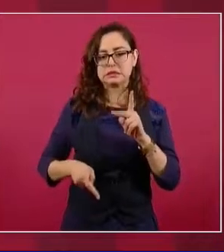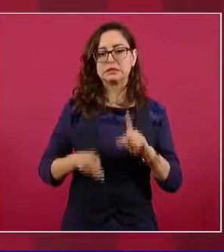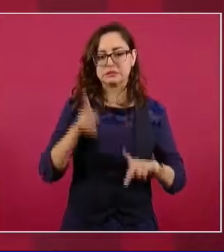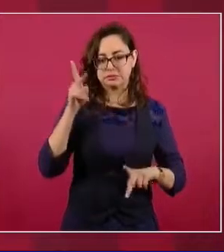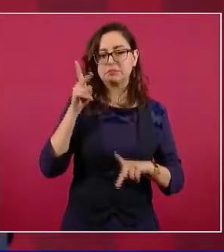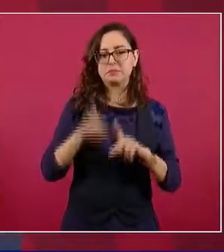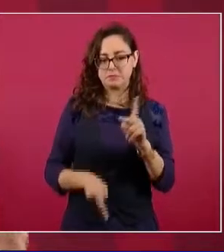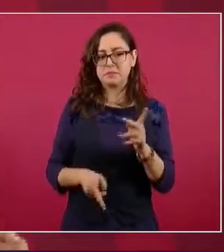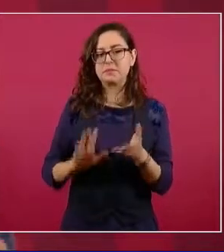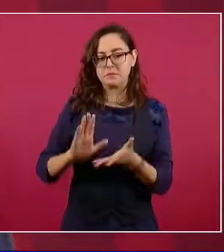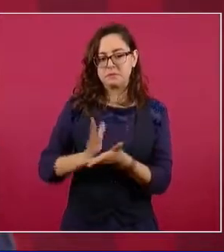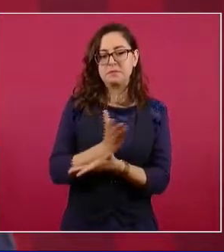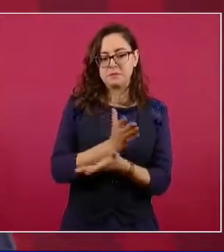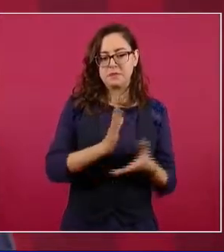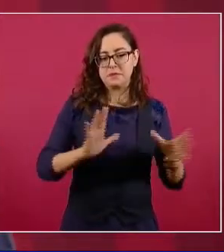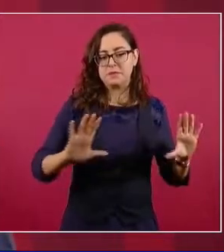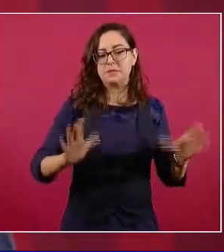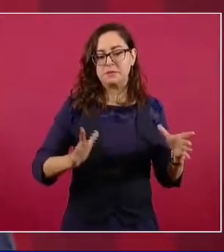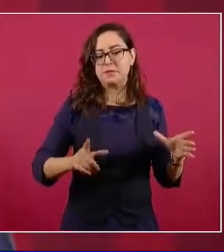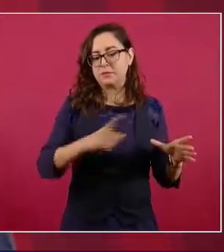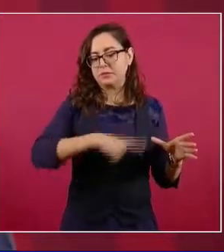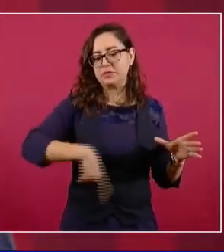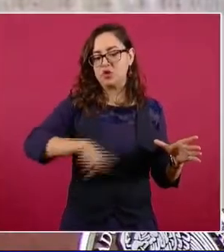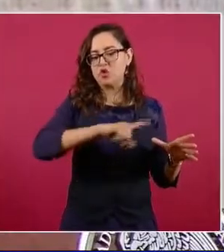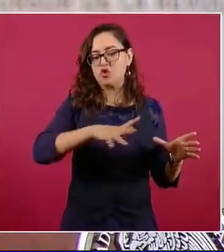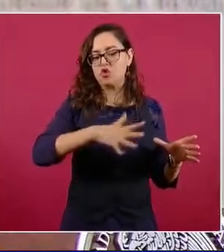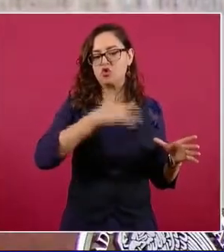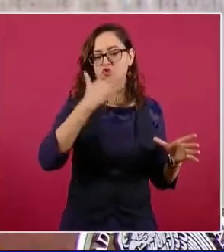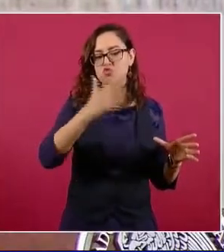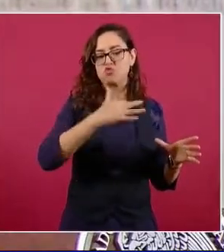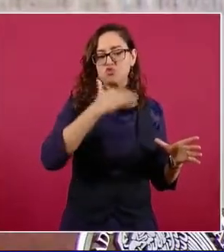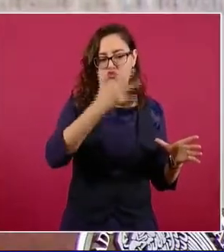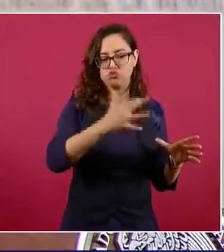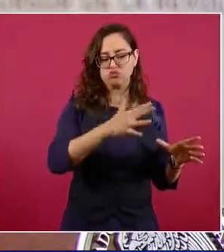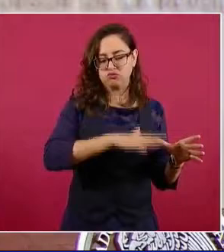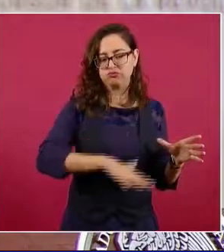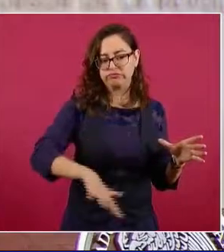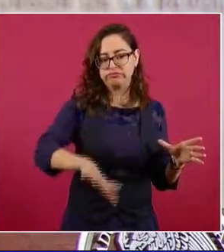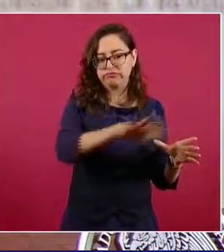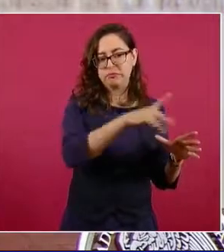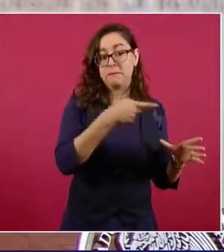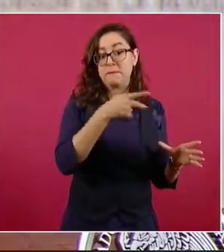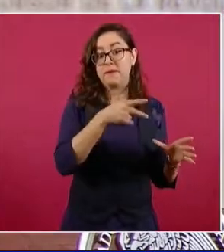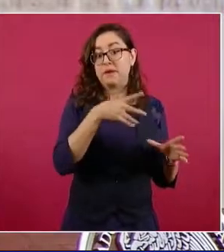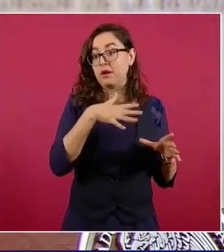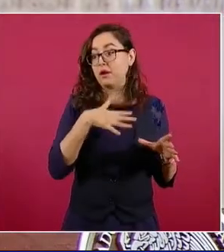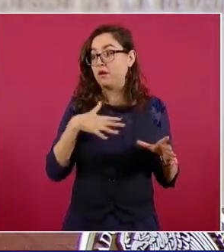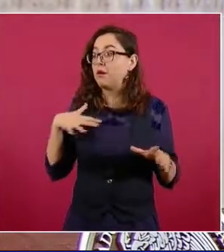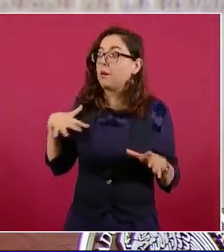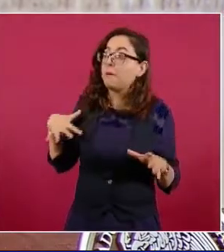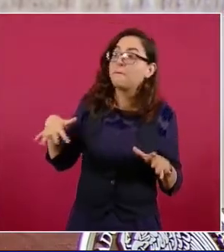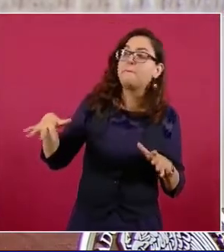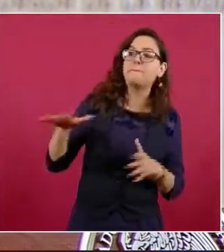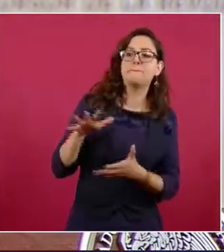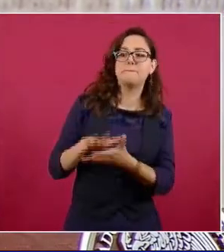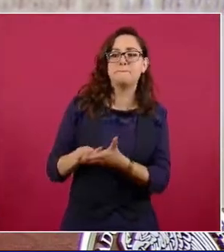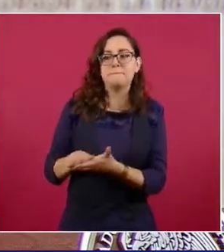cuerpo, todo nuestro organismo, toda nuestra sociedad,